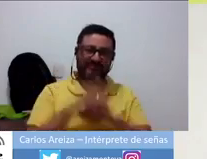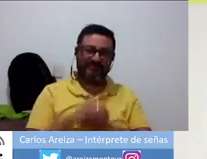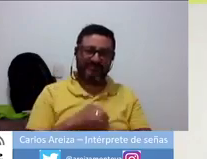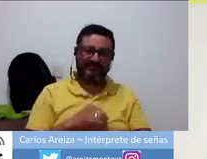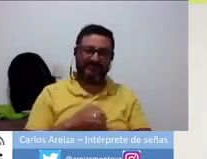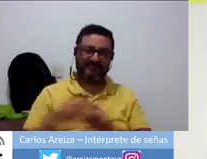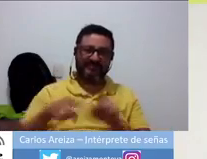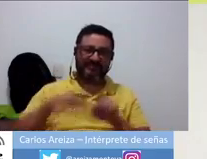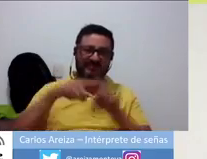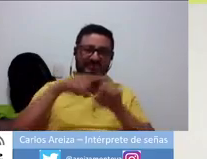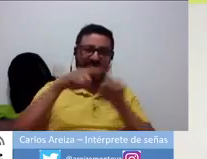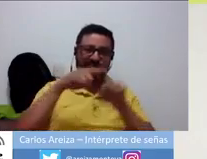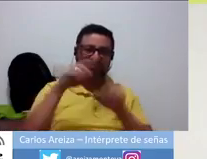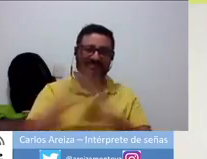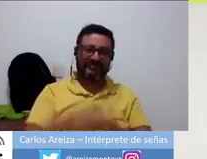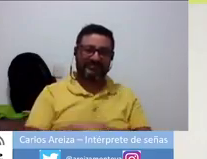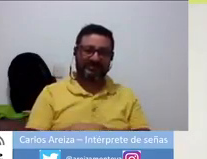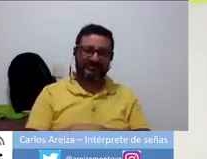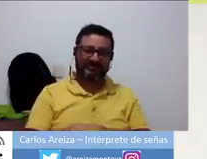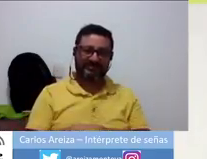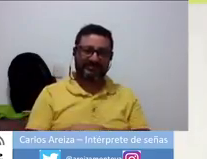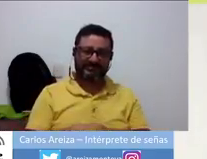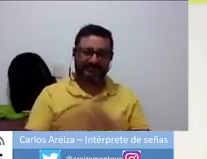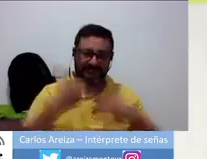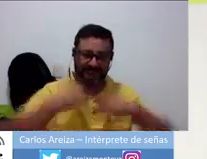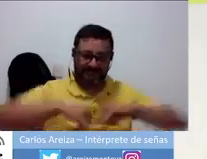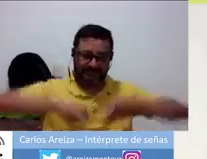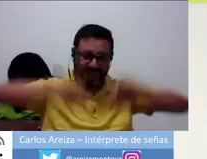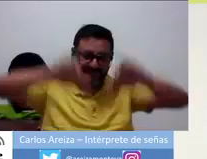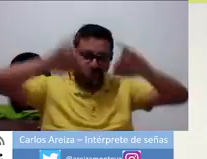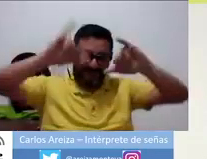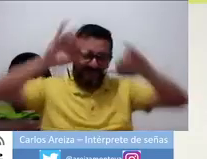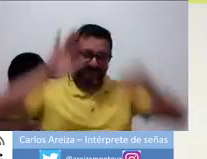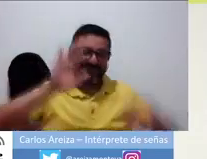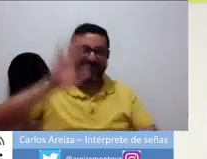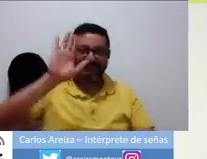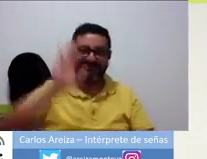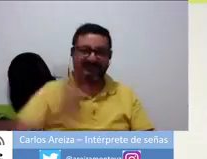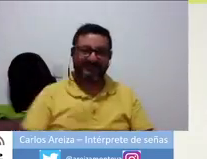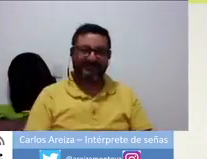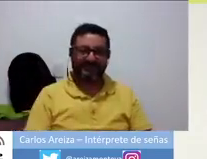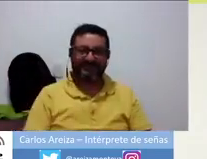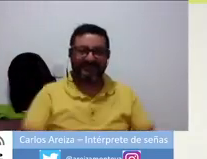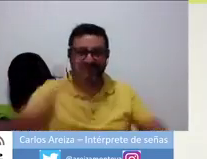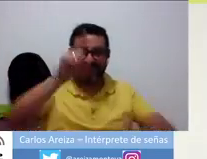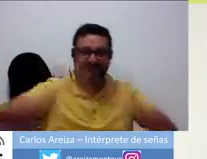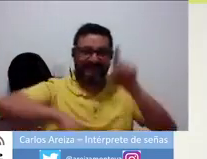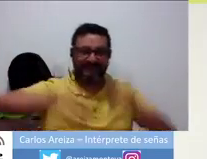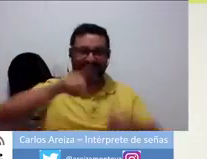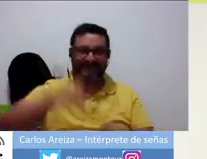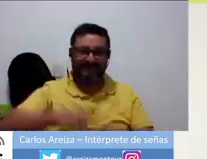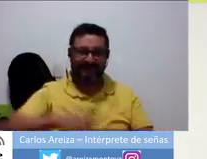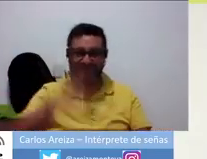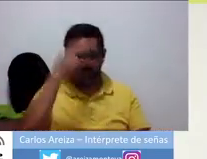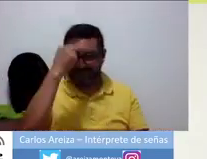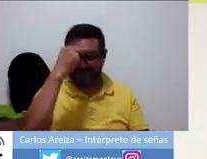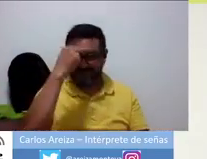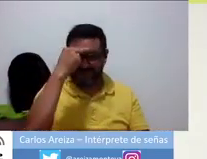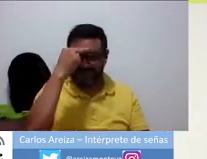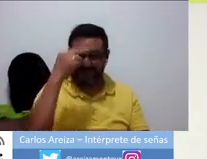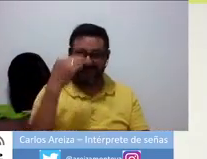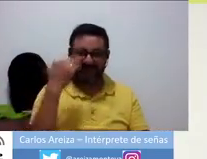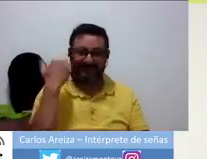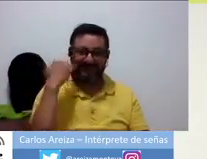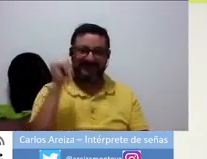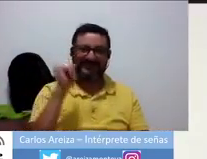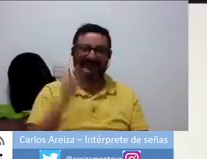positivos. Obviamente no faltaba descachado y todavía sigue pasando, pues, no te voy a decir que no, a veces todavía como, hey, qué, muy bravito con las mujeres, no, qué, tan,